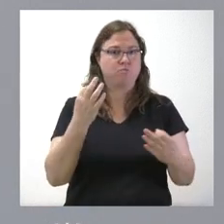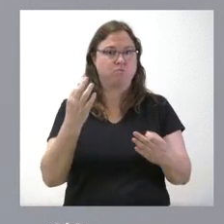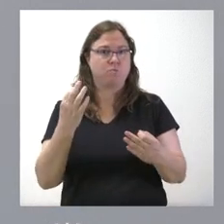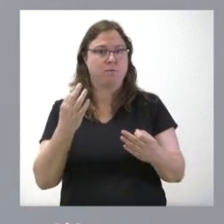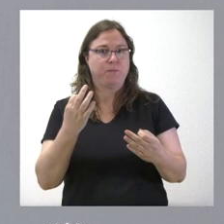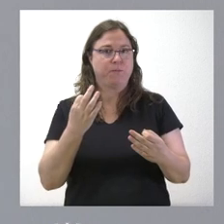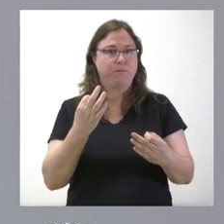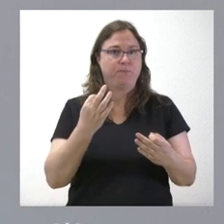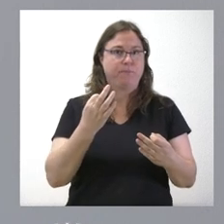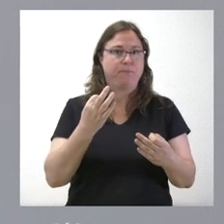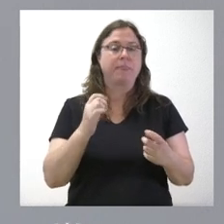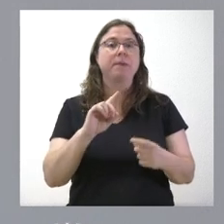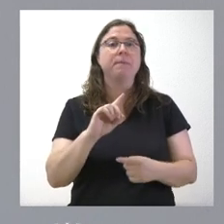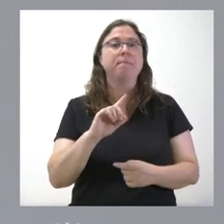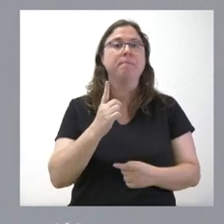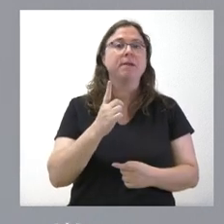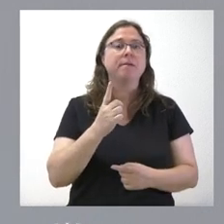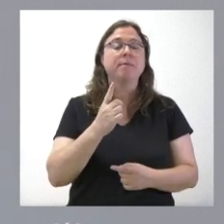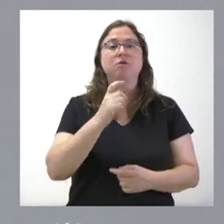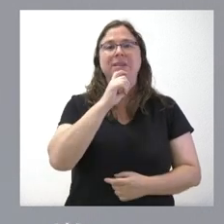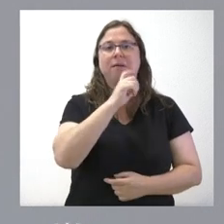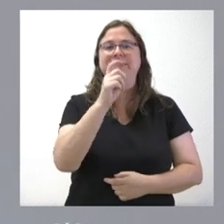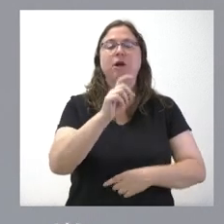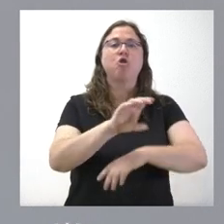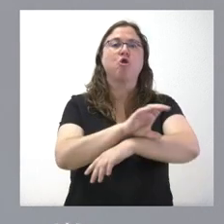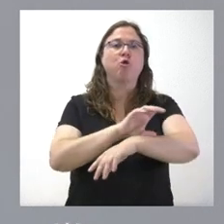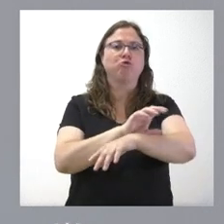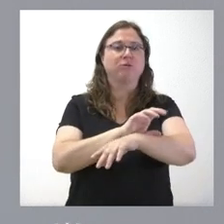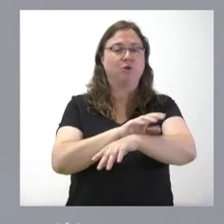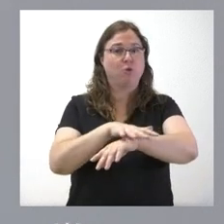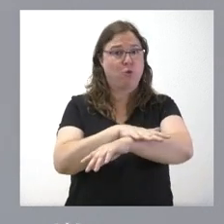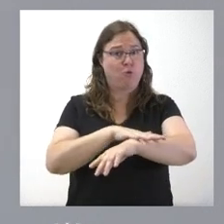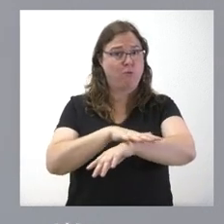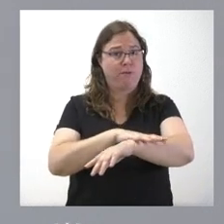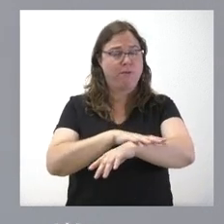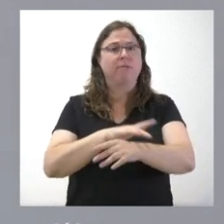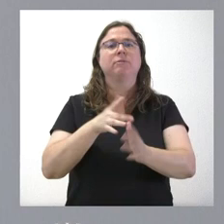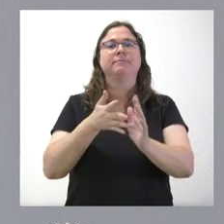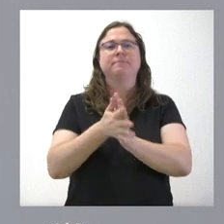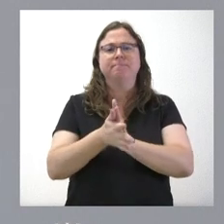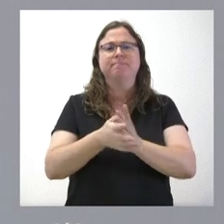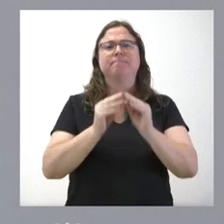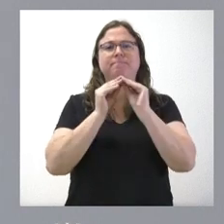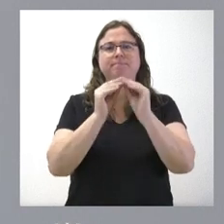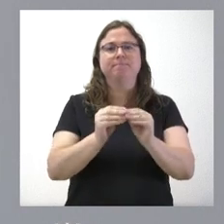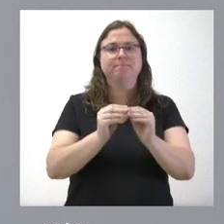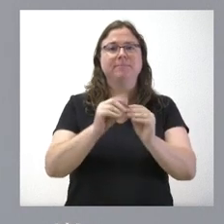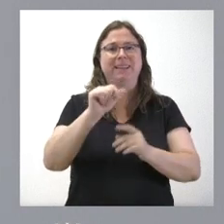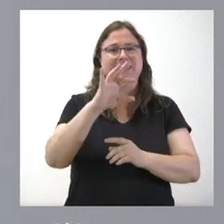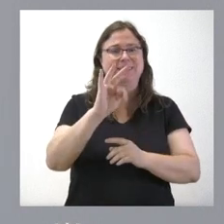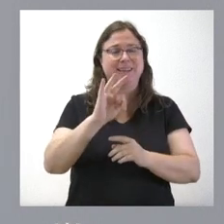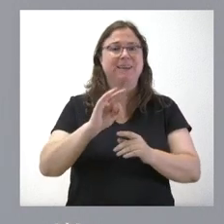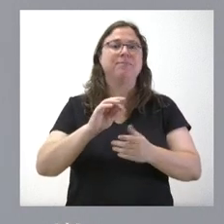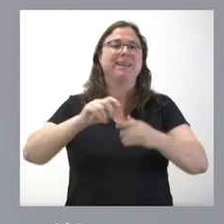lugar se ha comunicado al consejo de gobierno los datos relativos a Cuál es el estado de situación de ejecución de la ris 3 la estrategia de